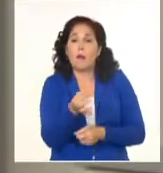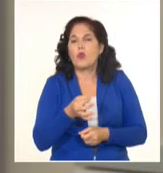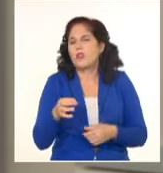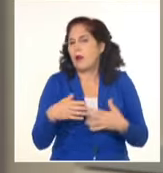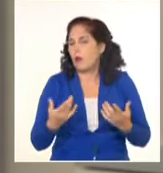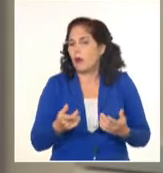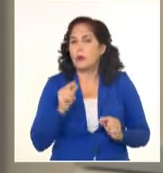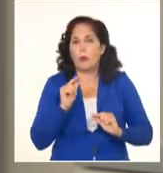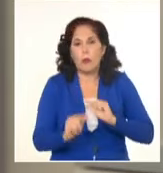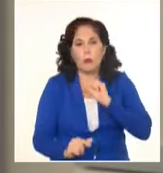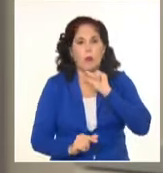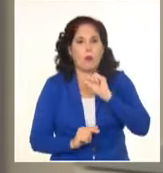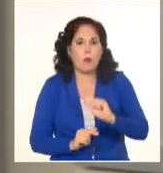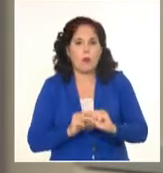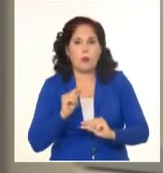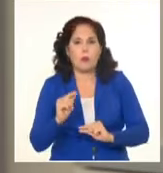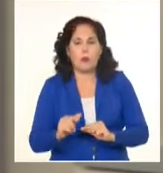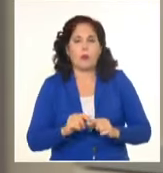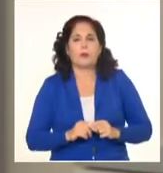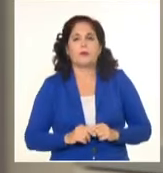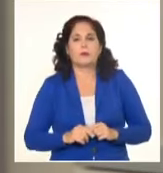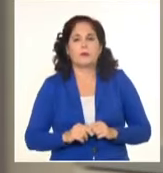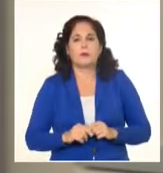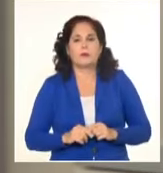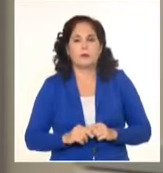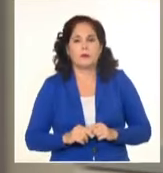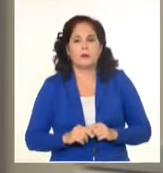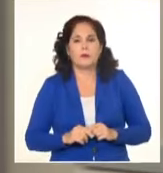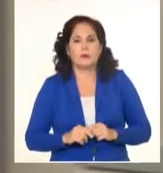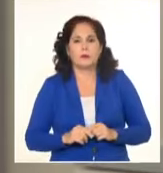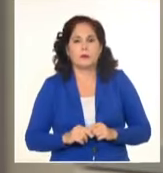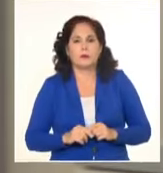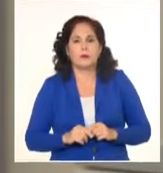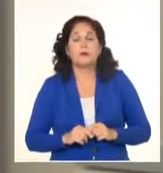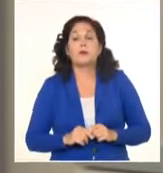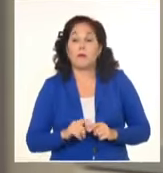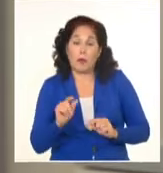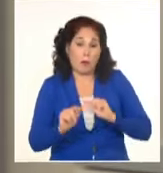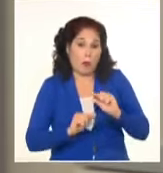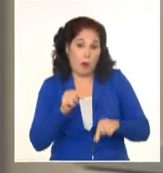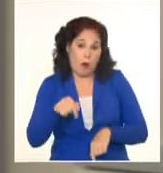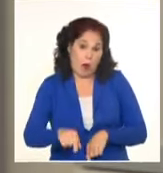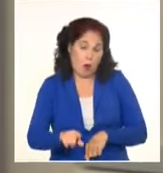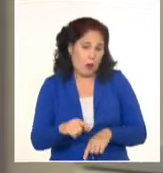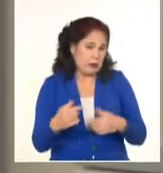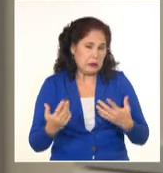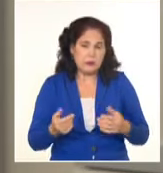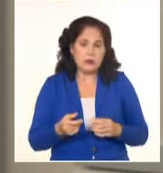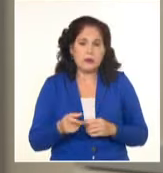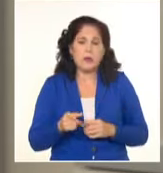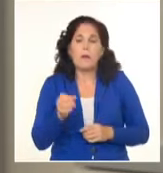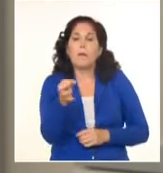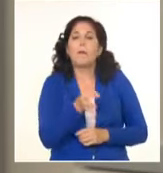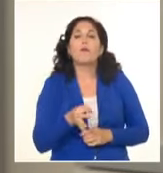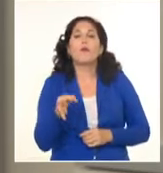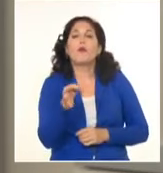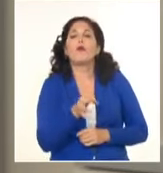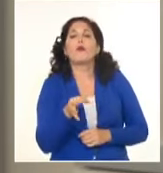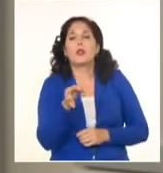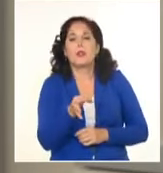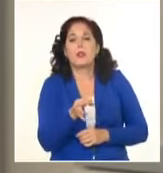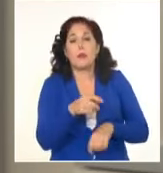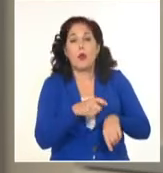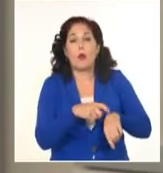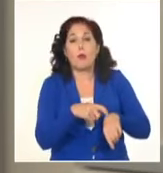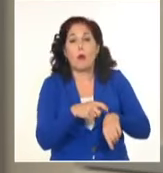ido paulatinamente traspasando un grupo de facultades a los municipios. En este caso se trata de que los municipios a partir de un momento